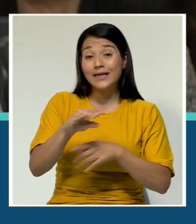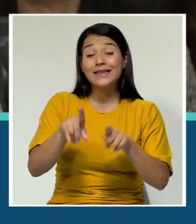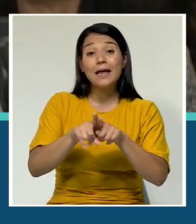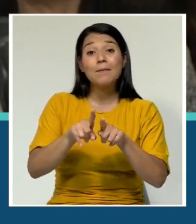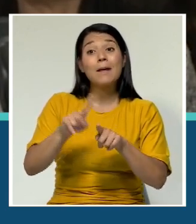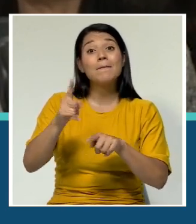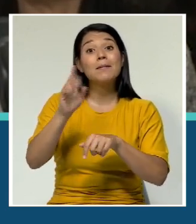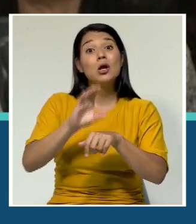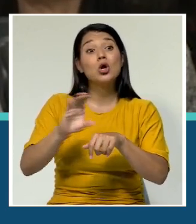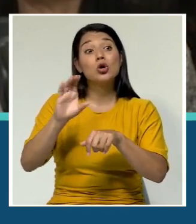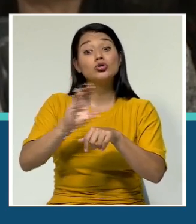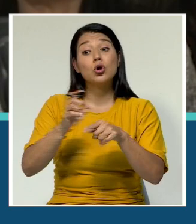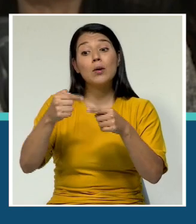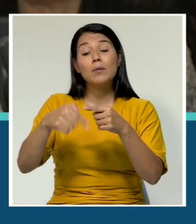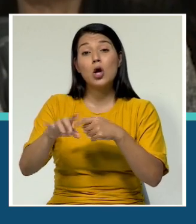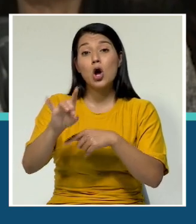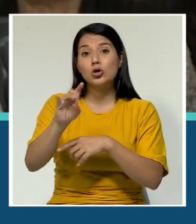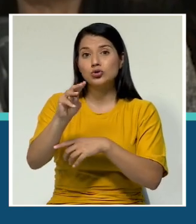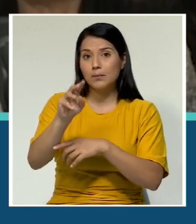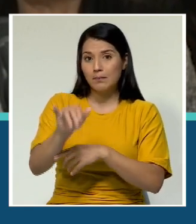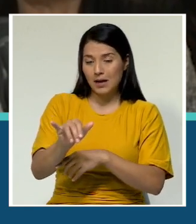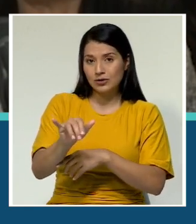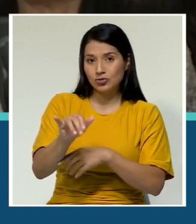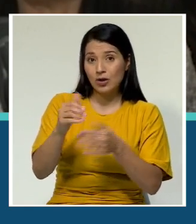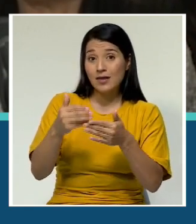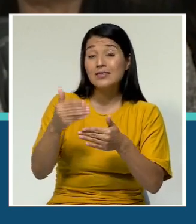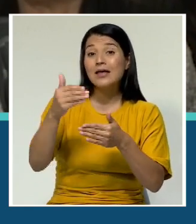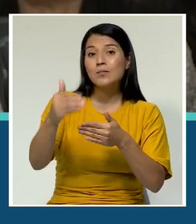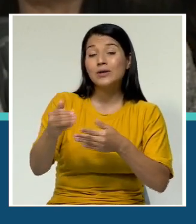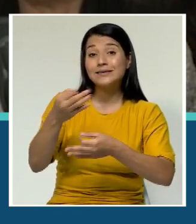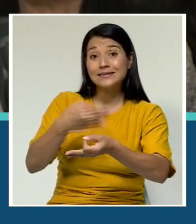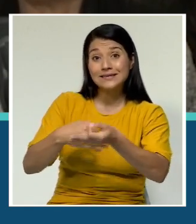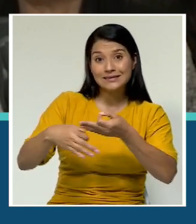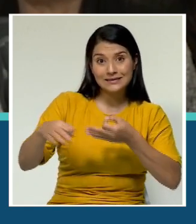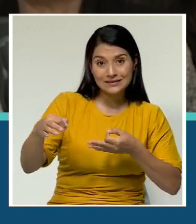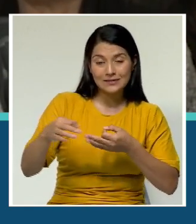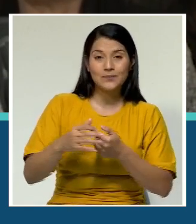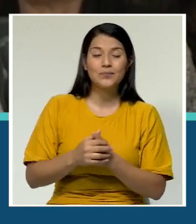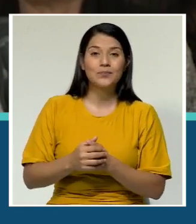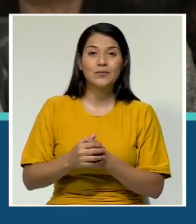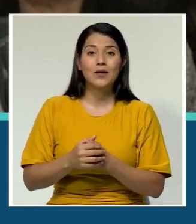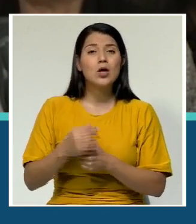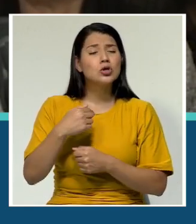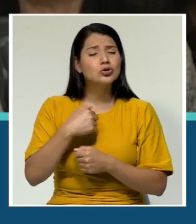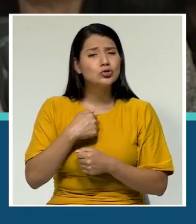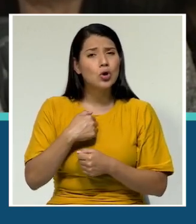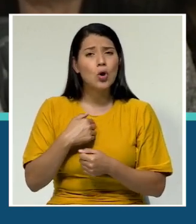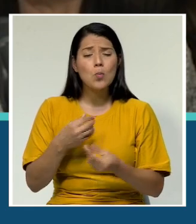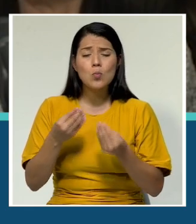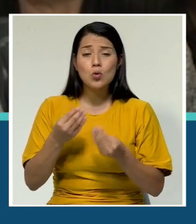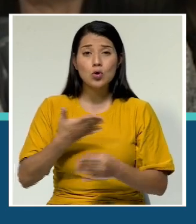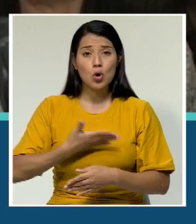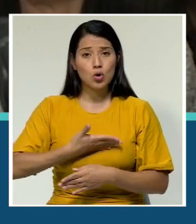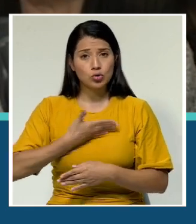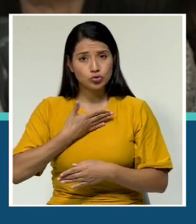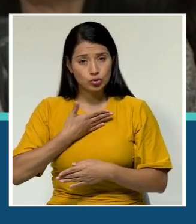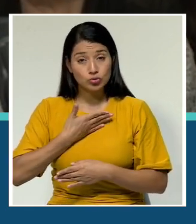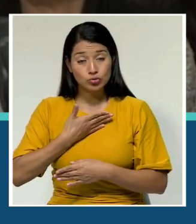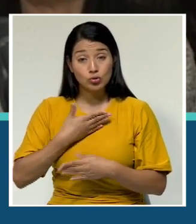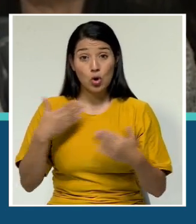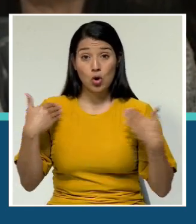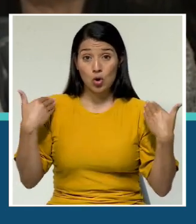posesión, así como para el primer Consejo de Gobierno que tendremos el domingo 8 de mayo,